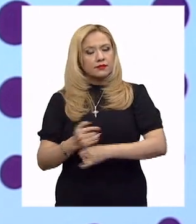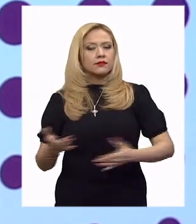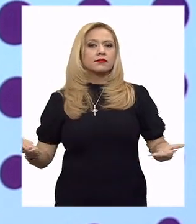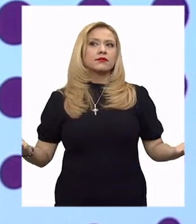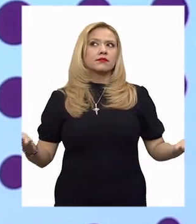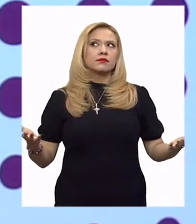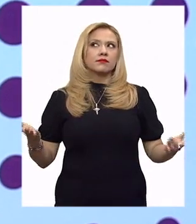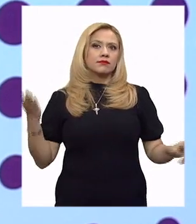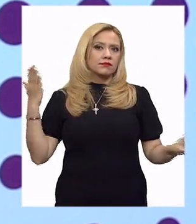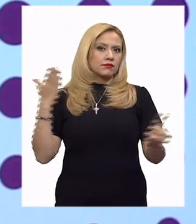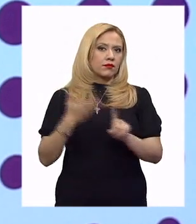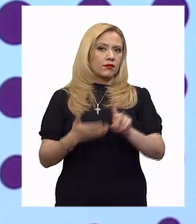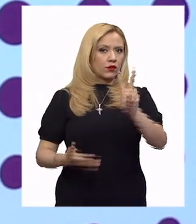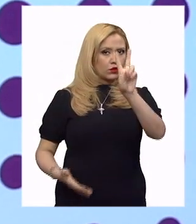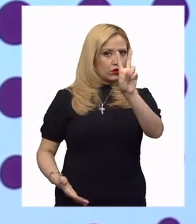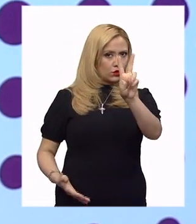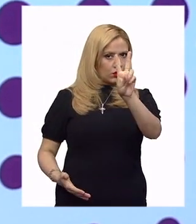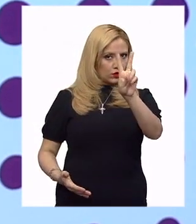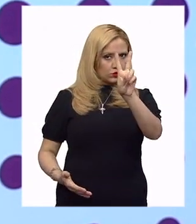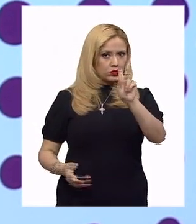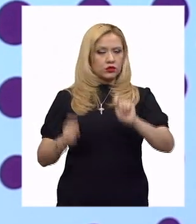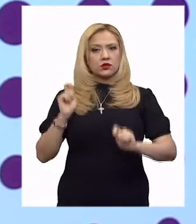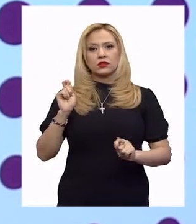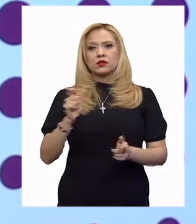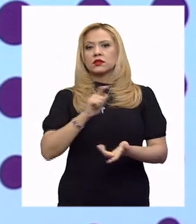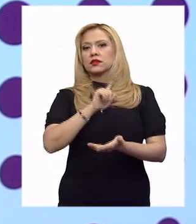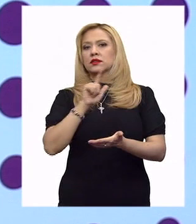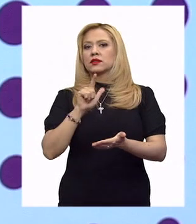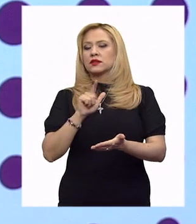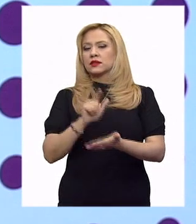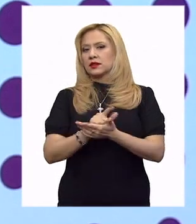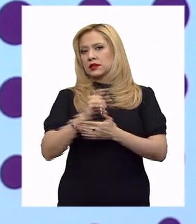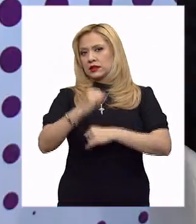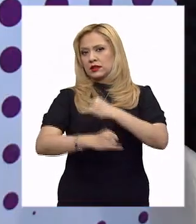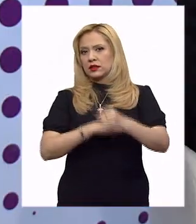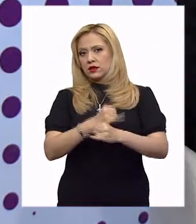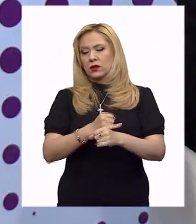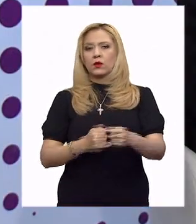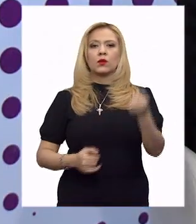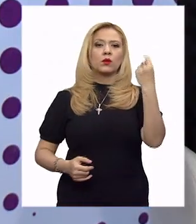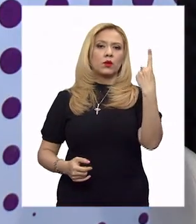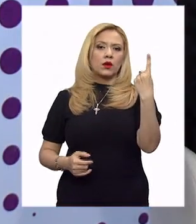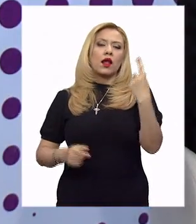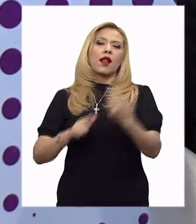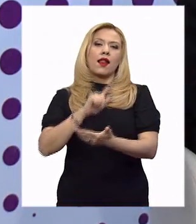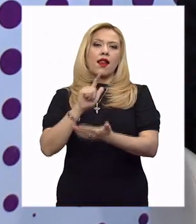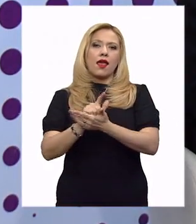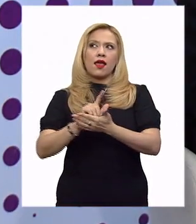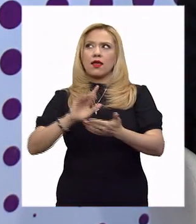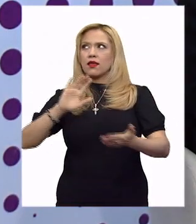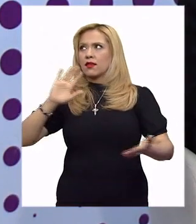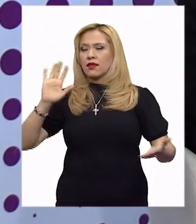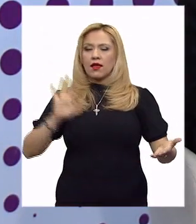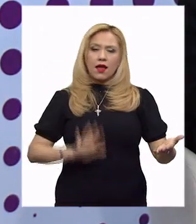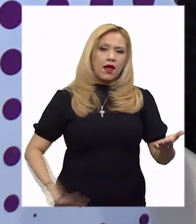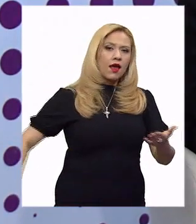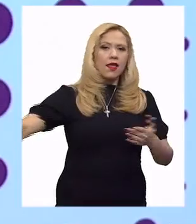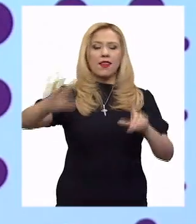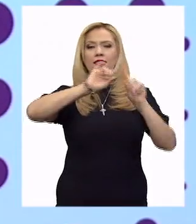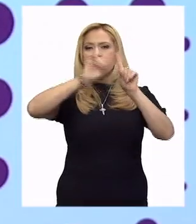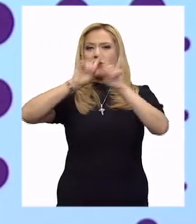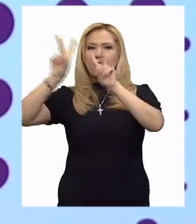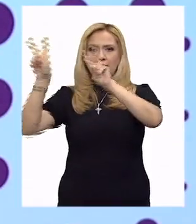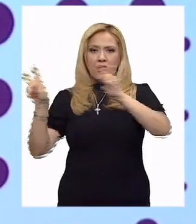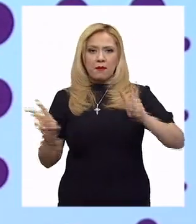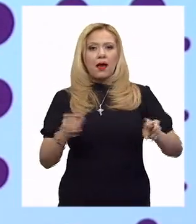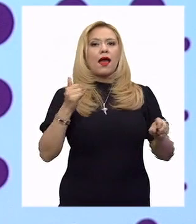particular dos convenciones que rigen en esta materia, una en el derecho universal y otra en el derecho regional.